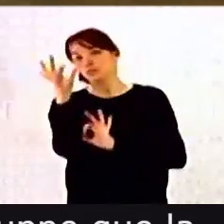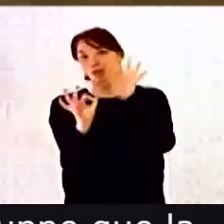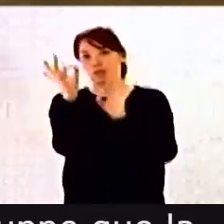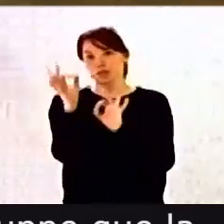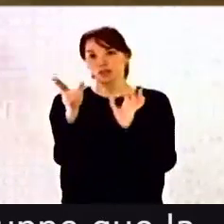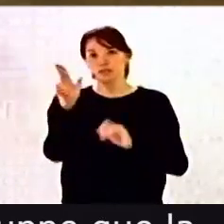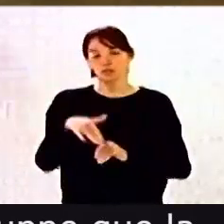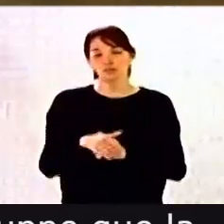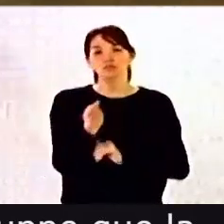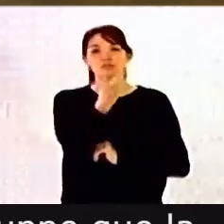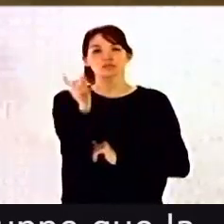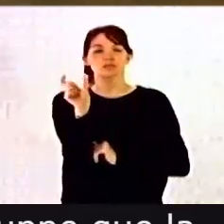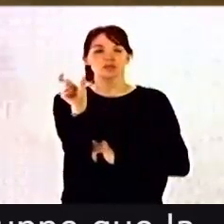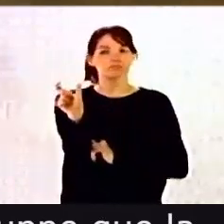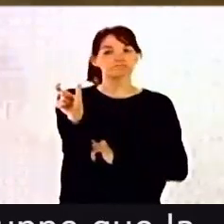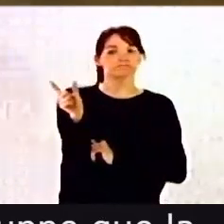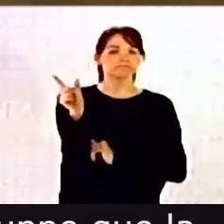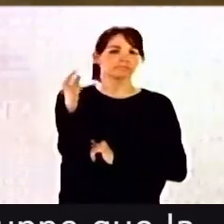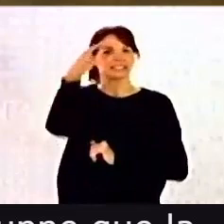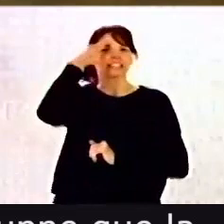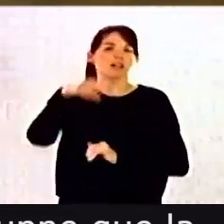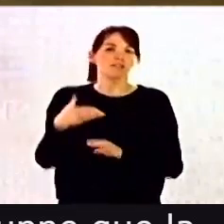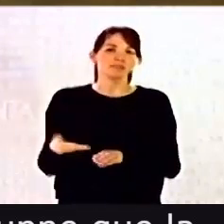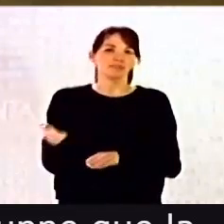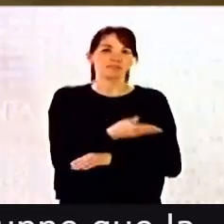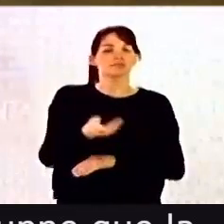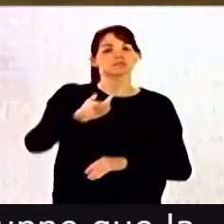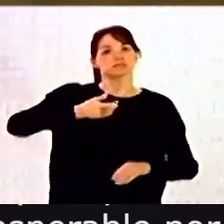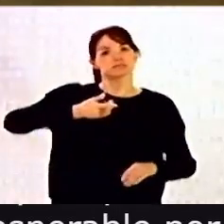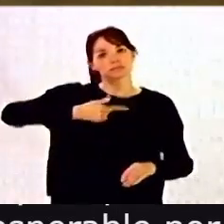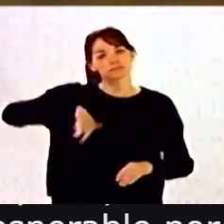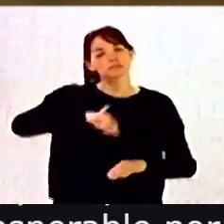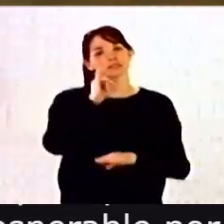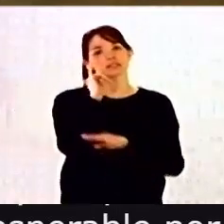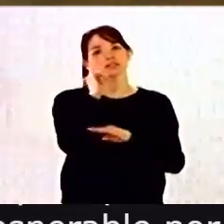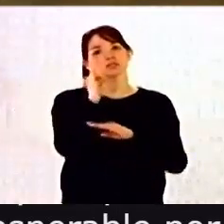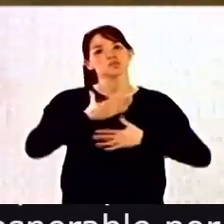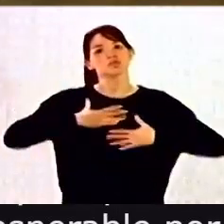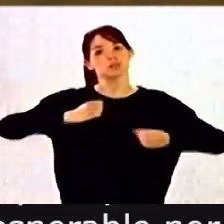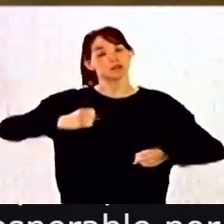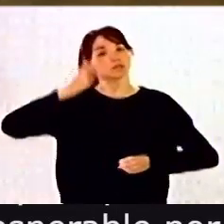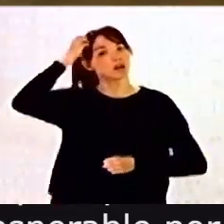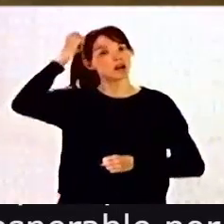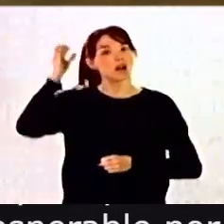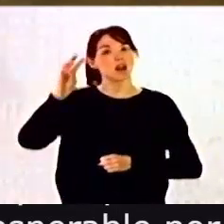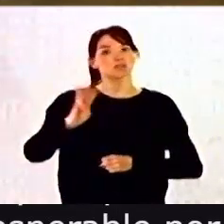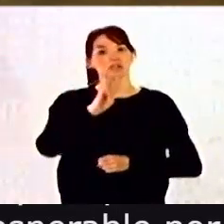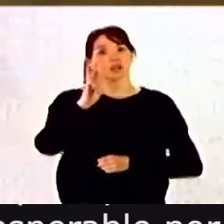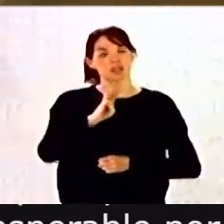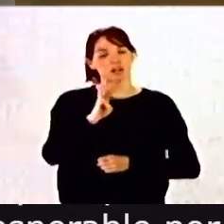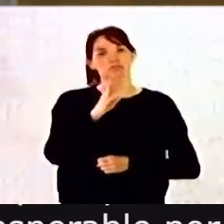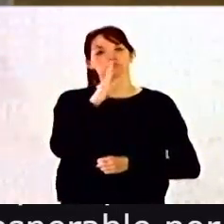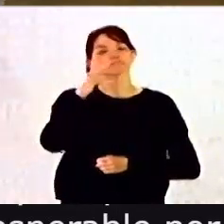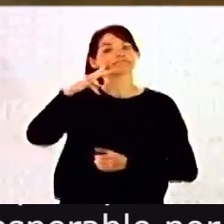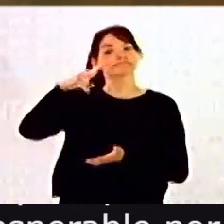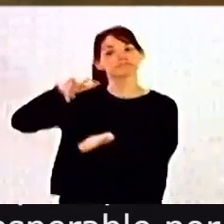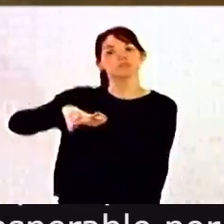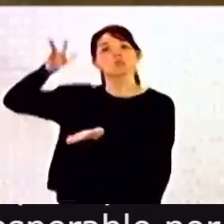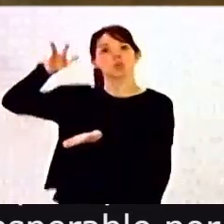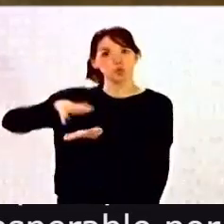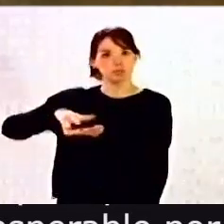una cifra esperable por parte del Instituto de Salud Carlos III, que es quien ha validado el